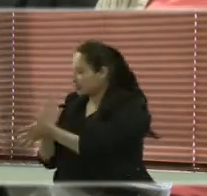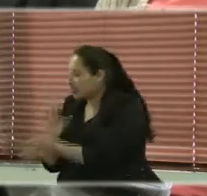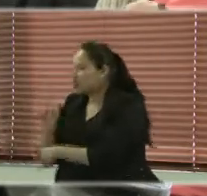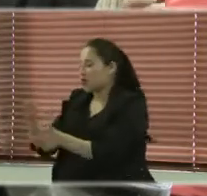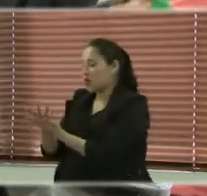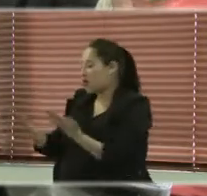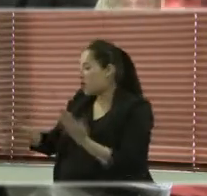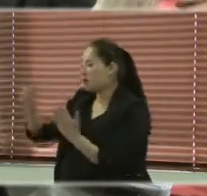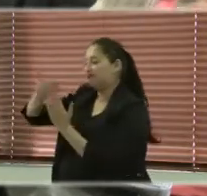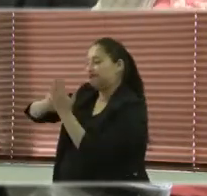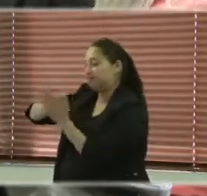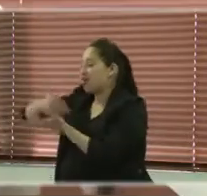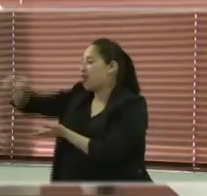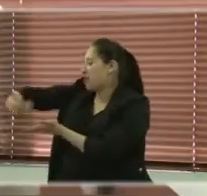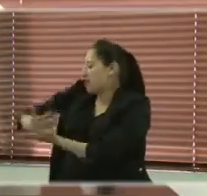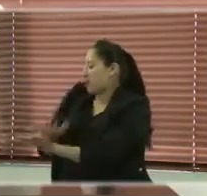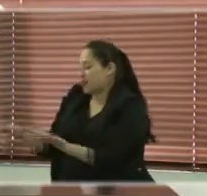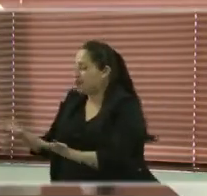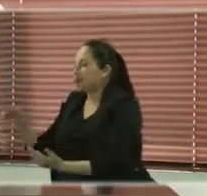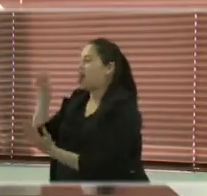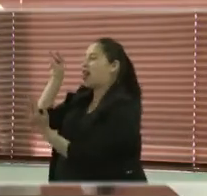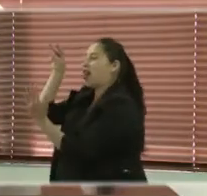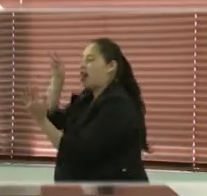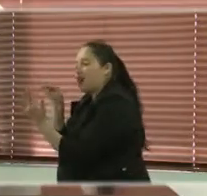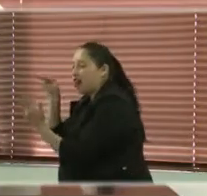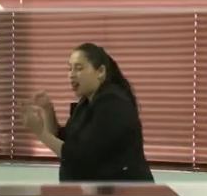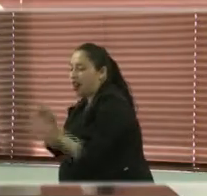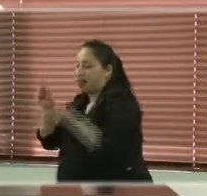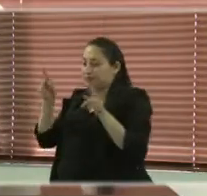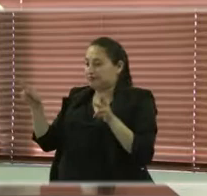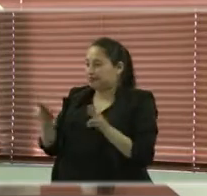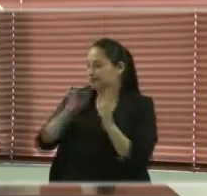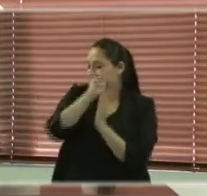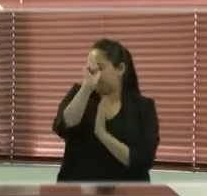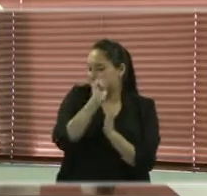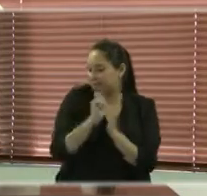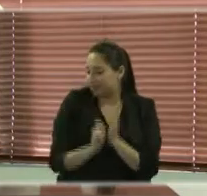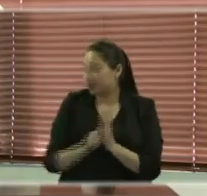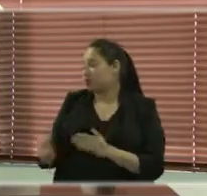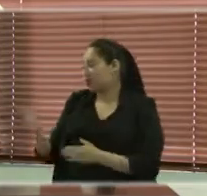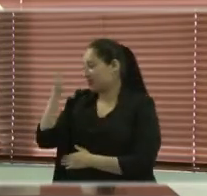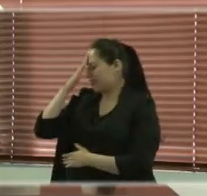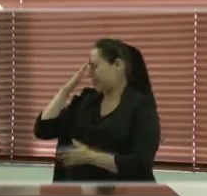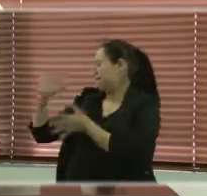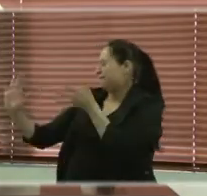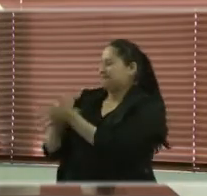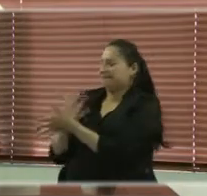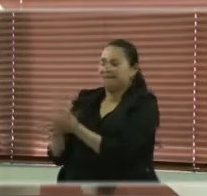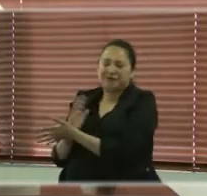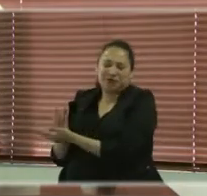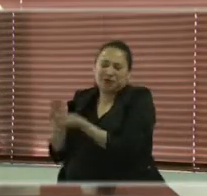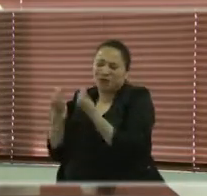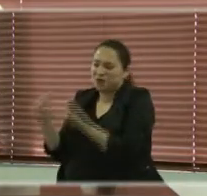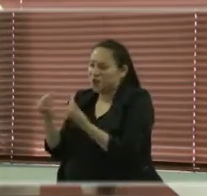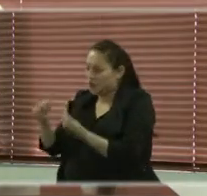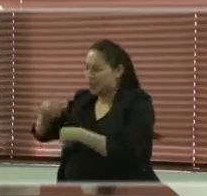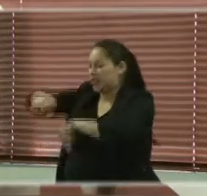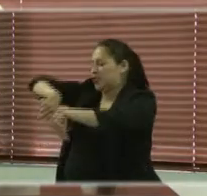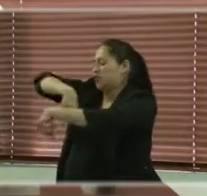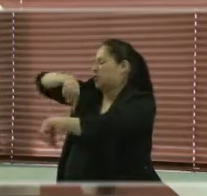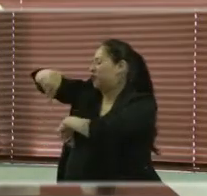documentos recomendaciones etcétera Y eso pues evidentemente por la cantidad de información es un poco tardado